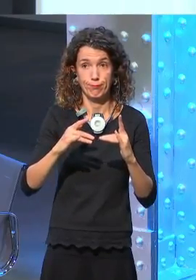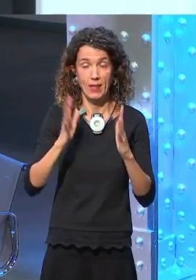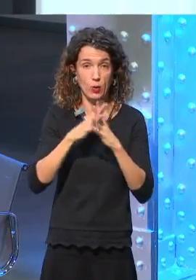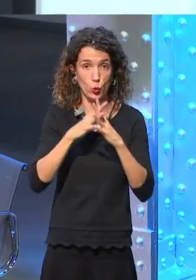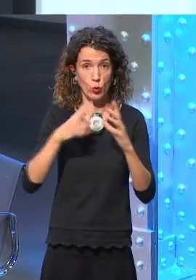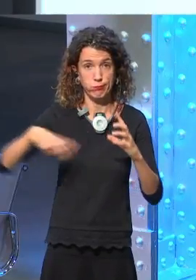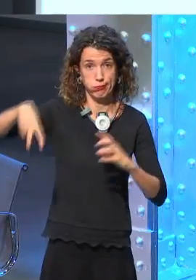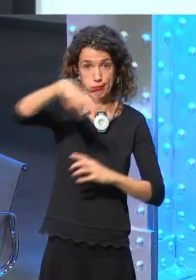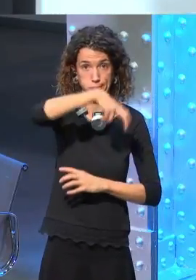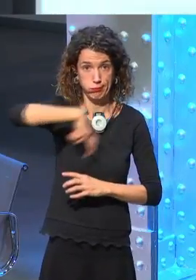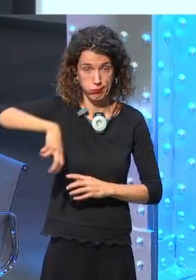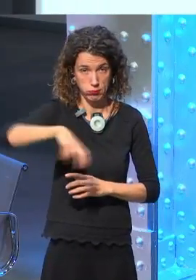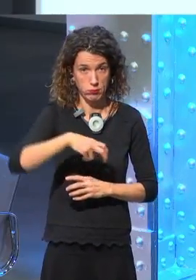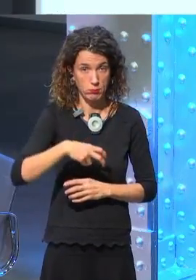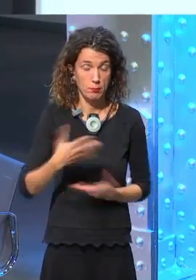estructuras.